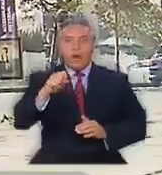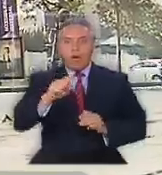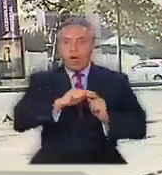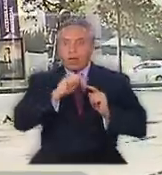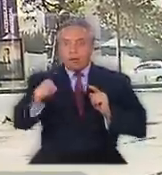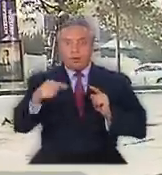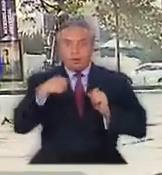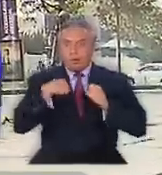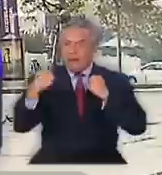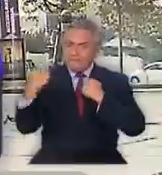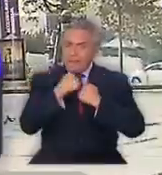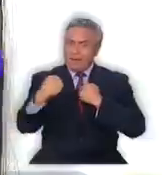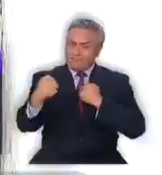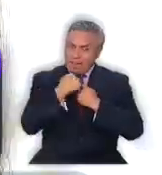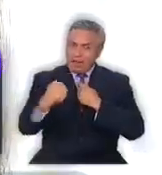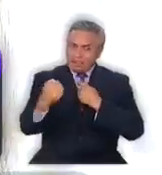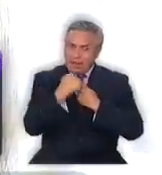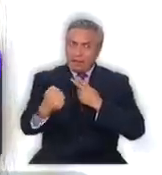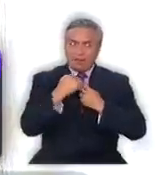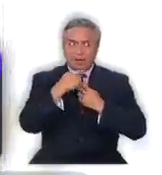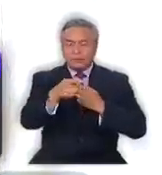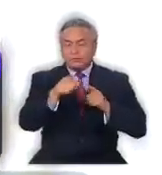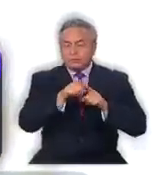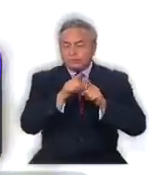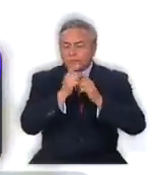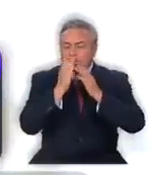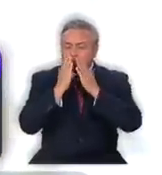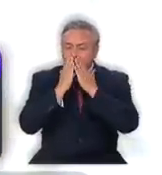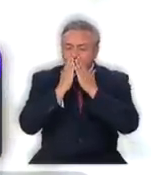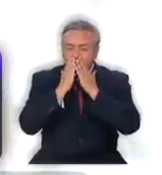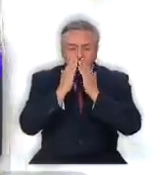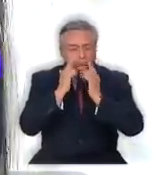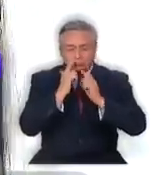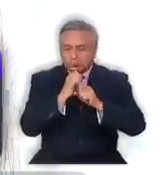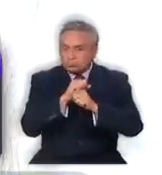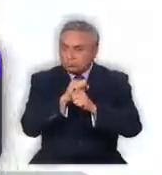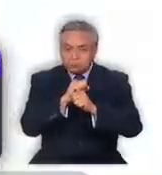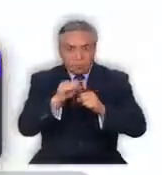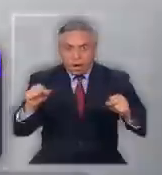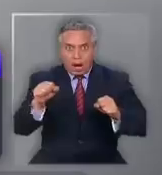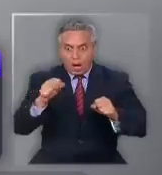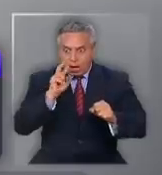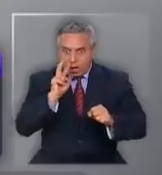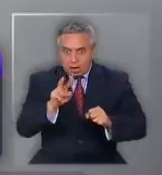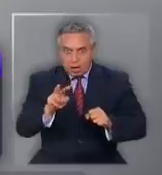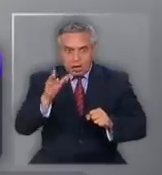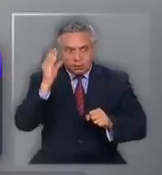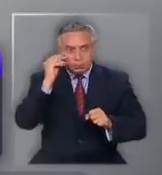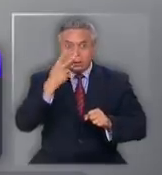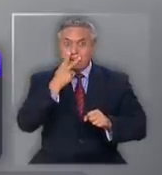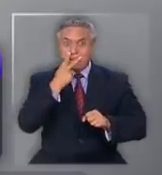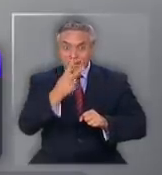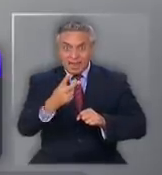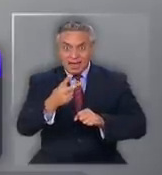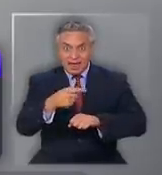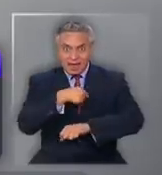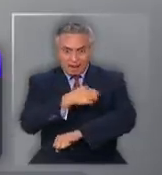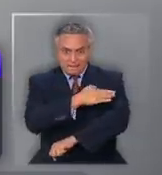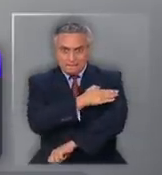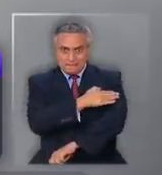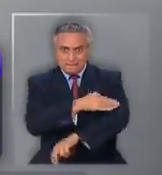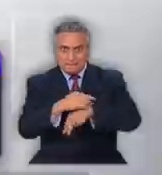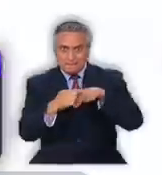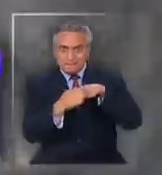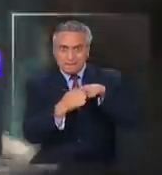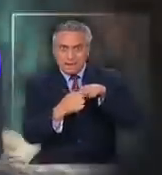El impacto de Alejandra Ugarte es inmediato. Sencillamente no cree lo que ve y escucha. Mira la pierna.